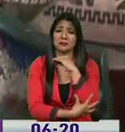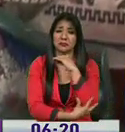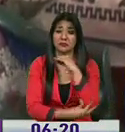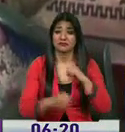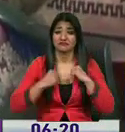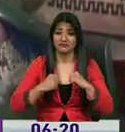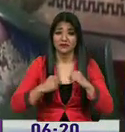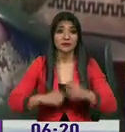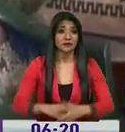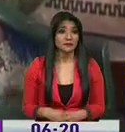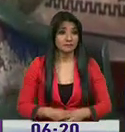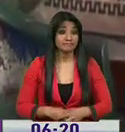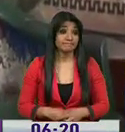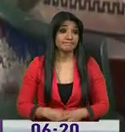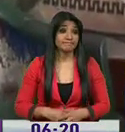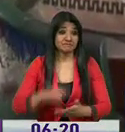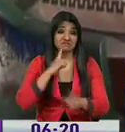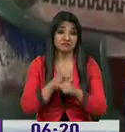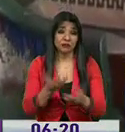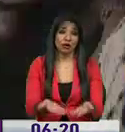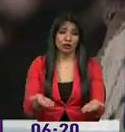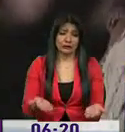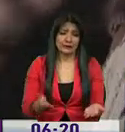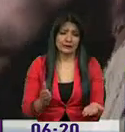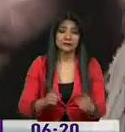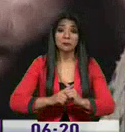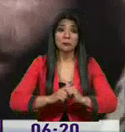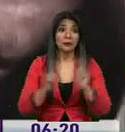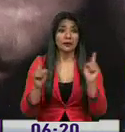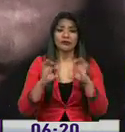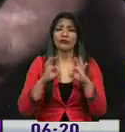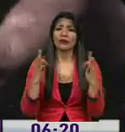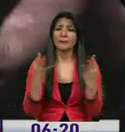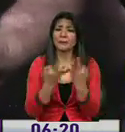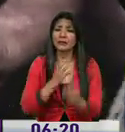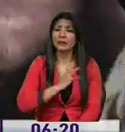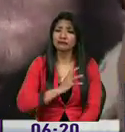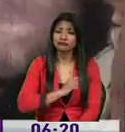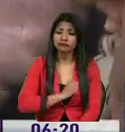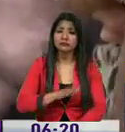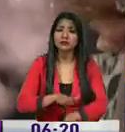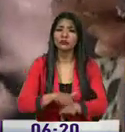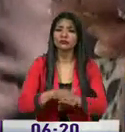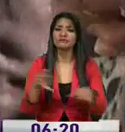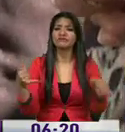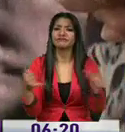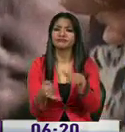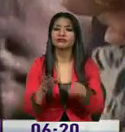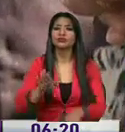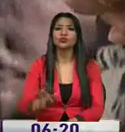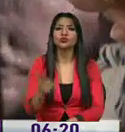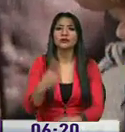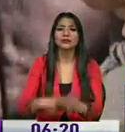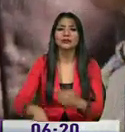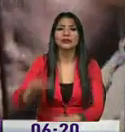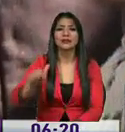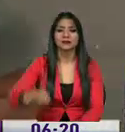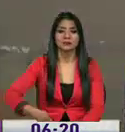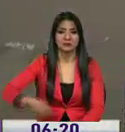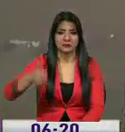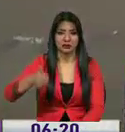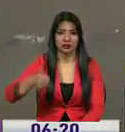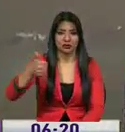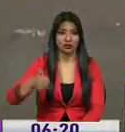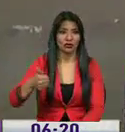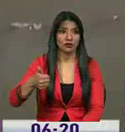Pero más allá de las limitaciones materiales, la historia de la familia está empañada por la agresión sexual que habría sufrido la hija mayor y que